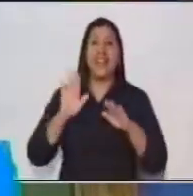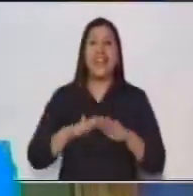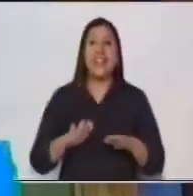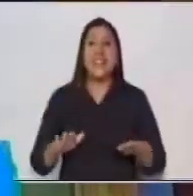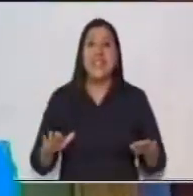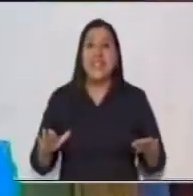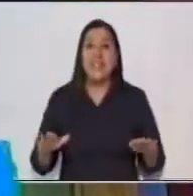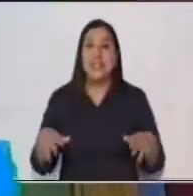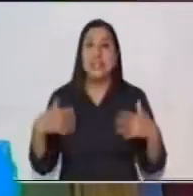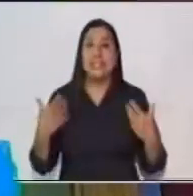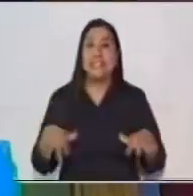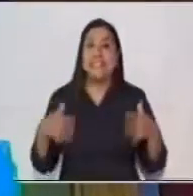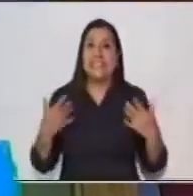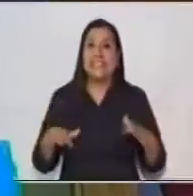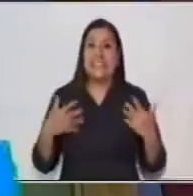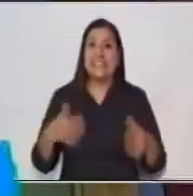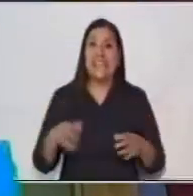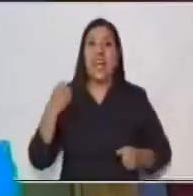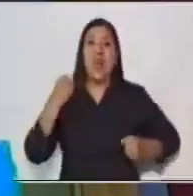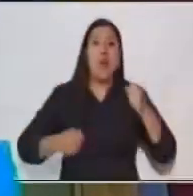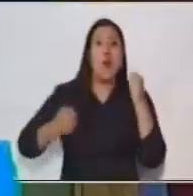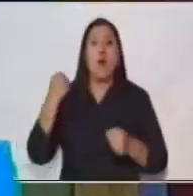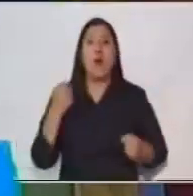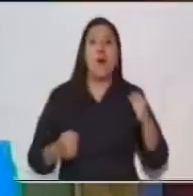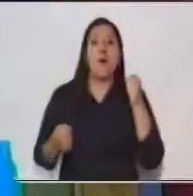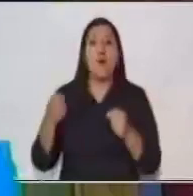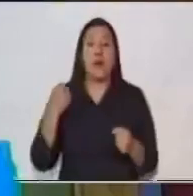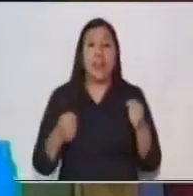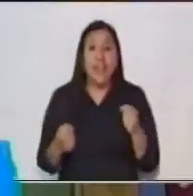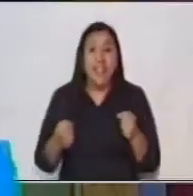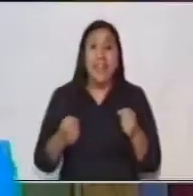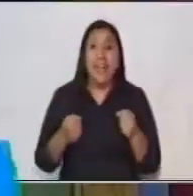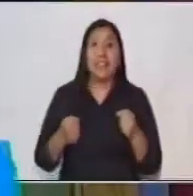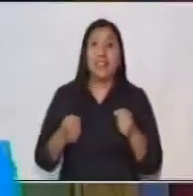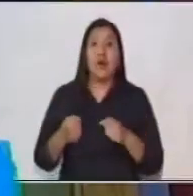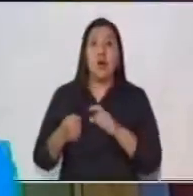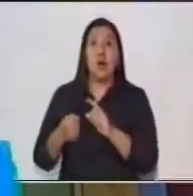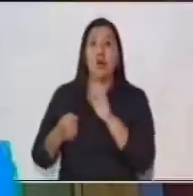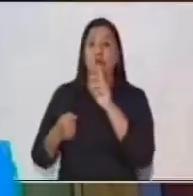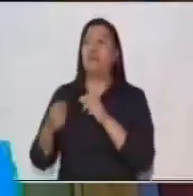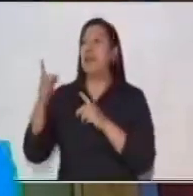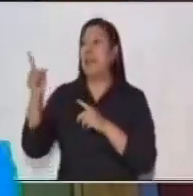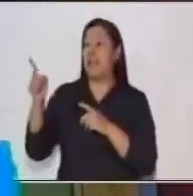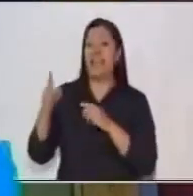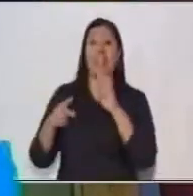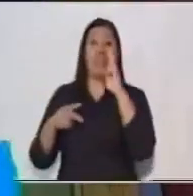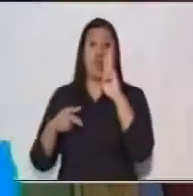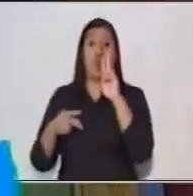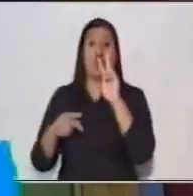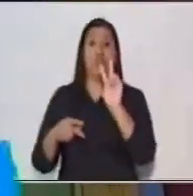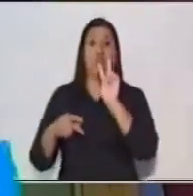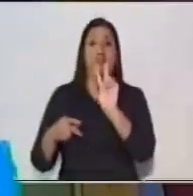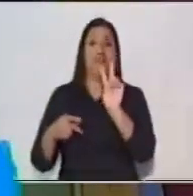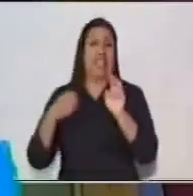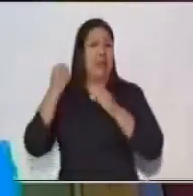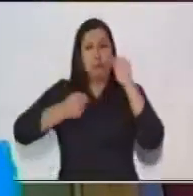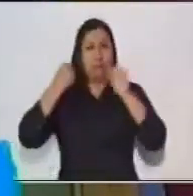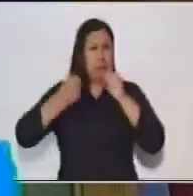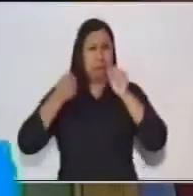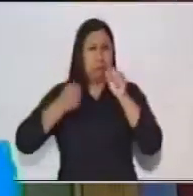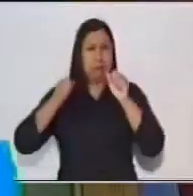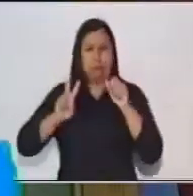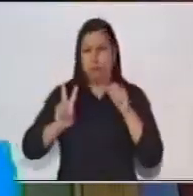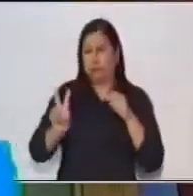traviesos que van corriendo y detrás van unas abejas que no sabemos si son del